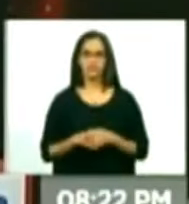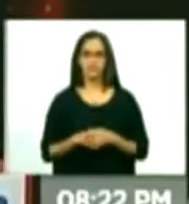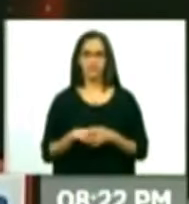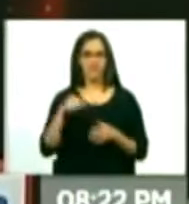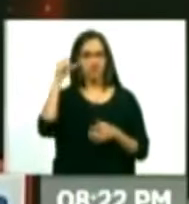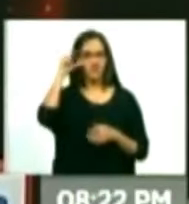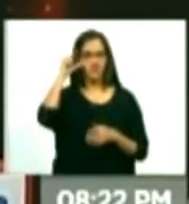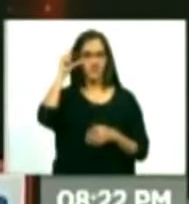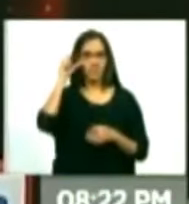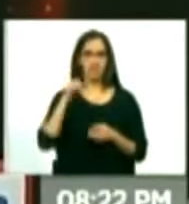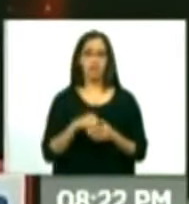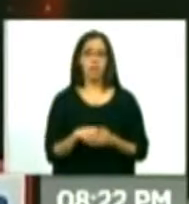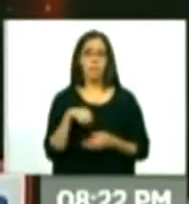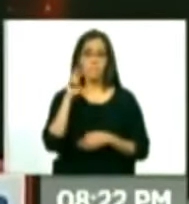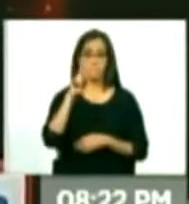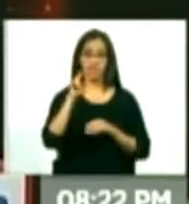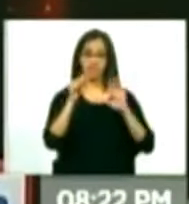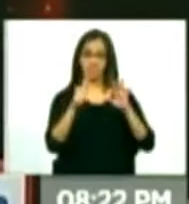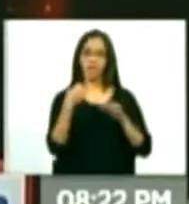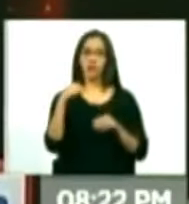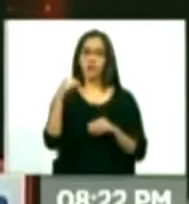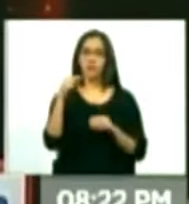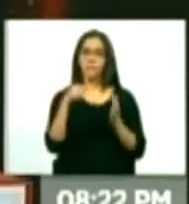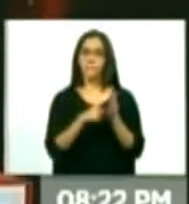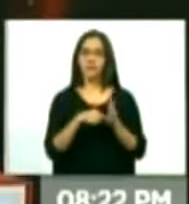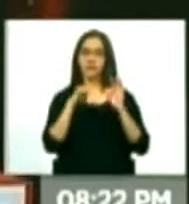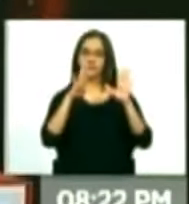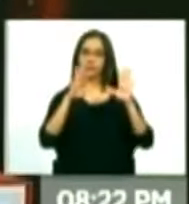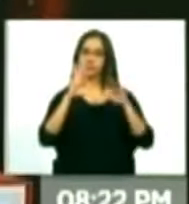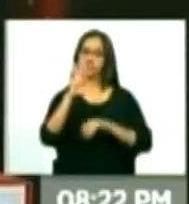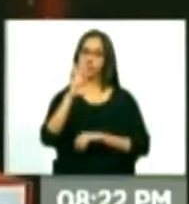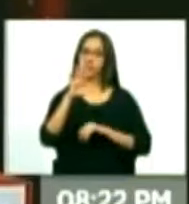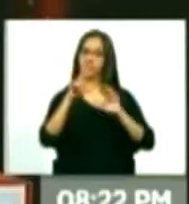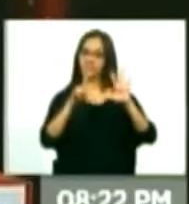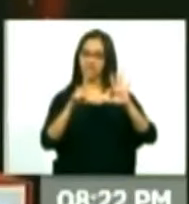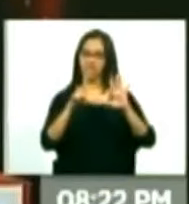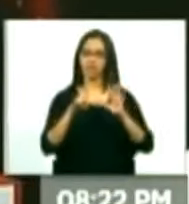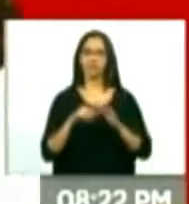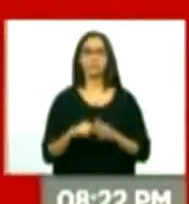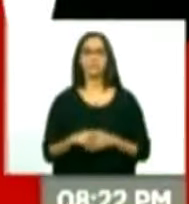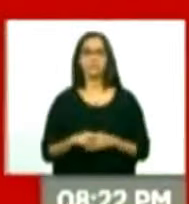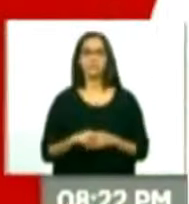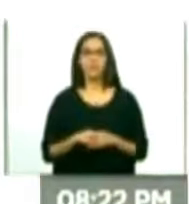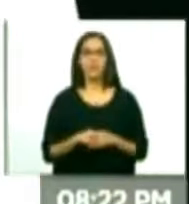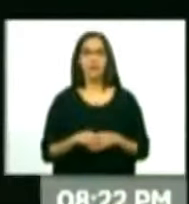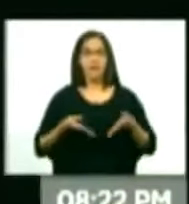aquí, 26 de noviembre de 1957. Hace 63